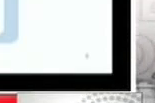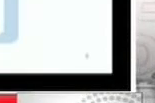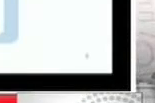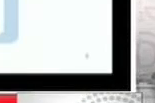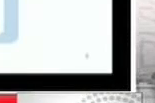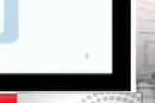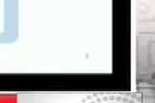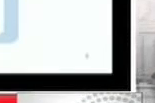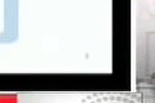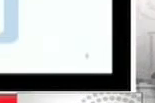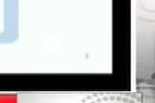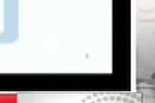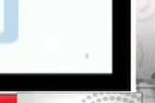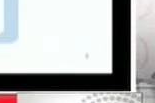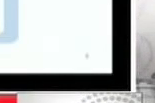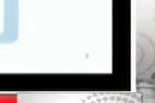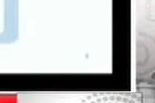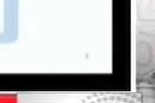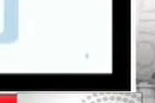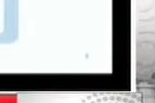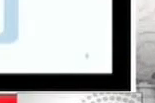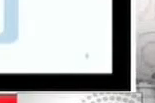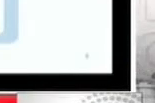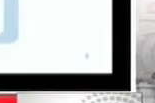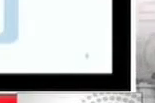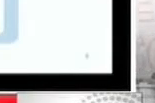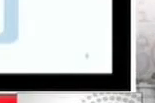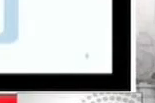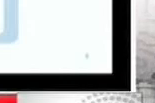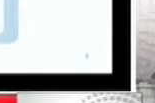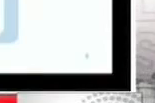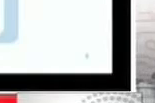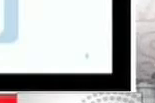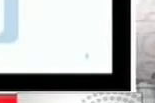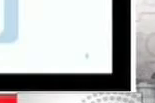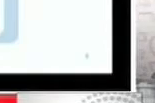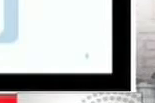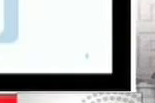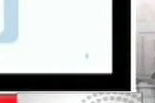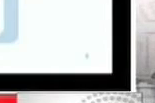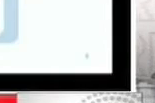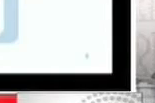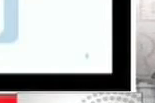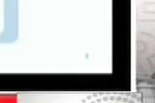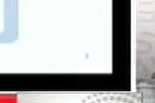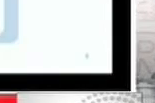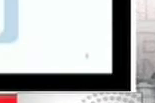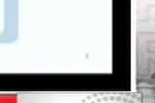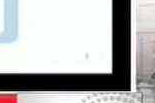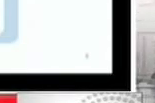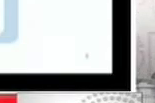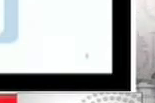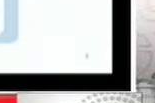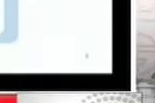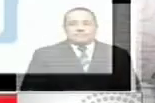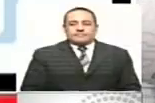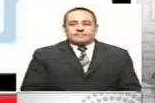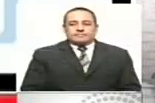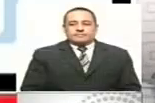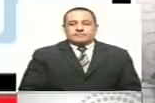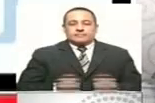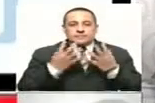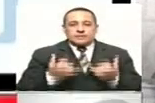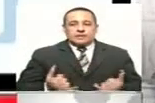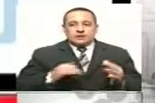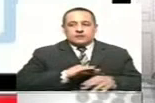y nosotros básicamente tenemos como visión el promover el cambio para contar con un Estado